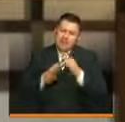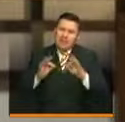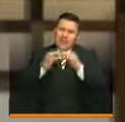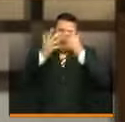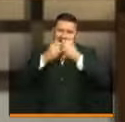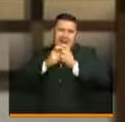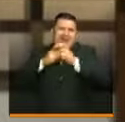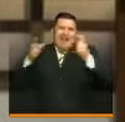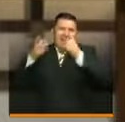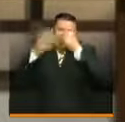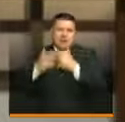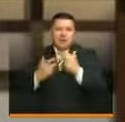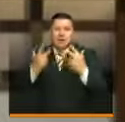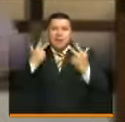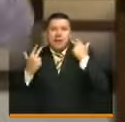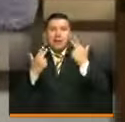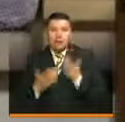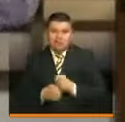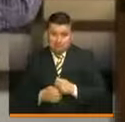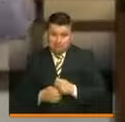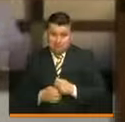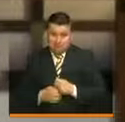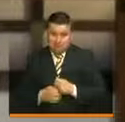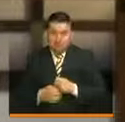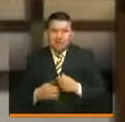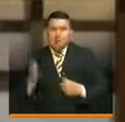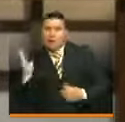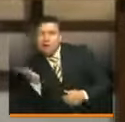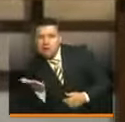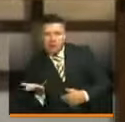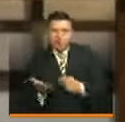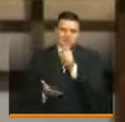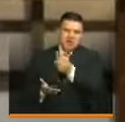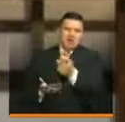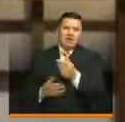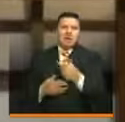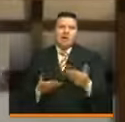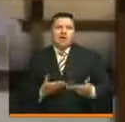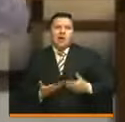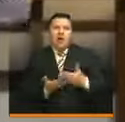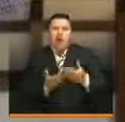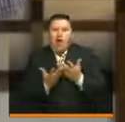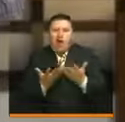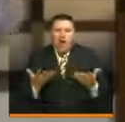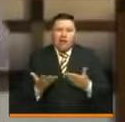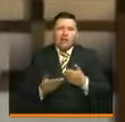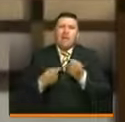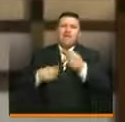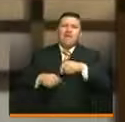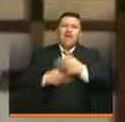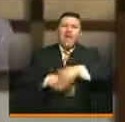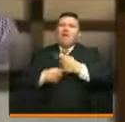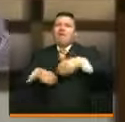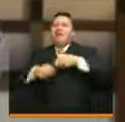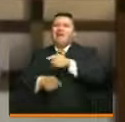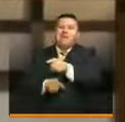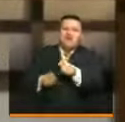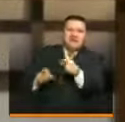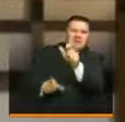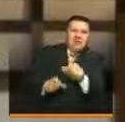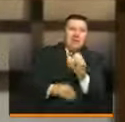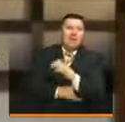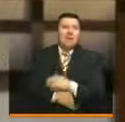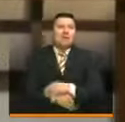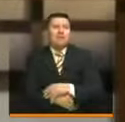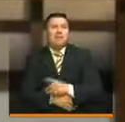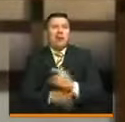empresariado de la peluquería, del tendero, del de la miscelánea, de ese vendedor ambulante, de esos colombianos